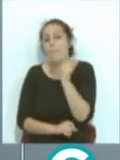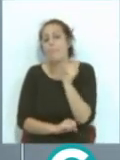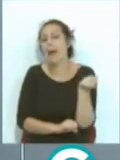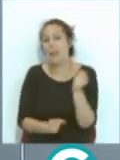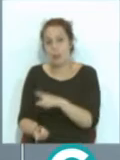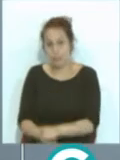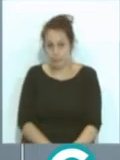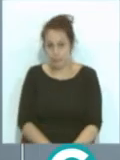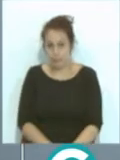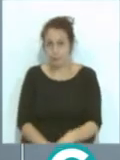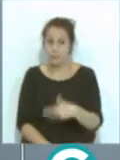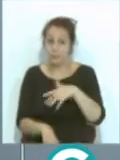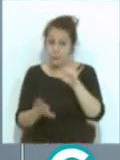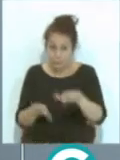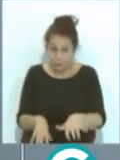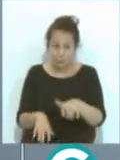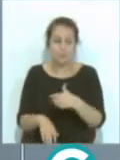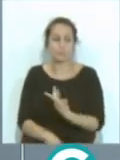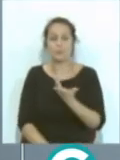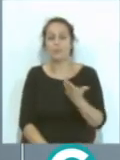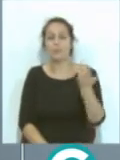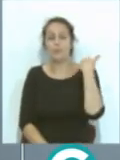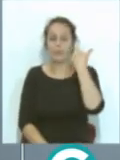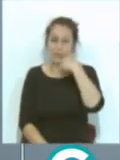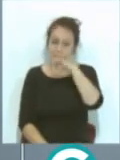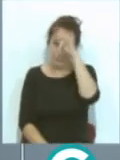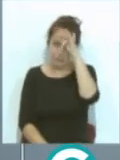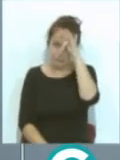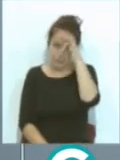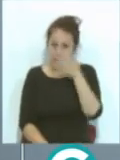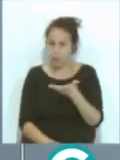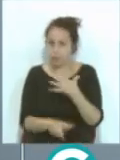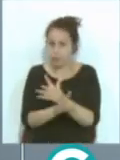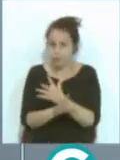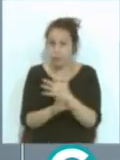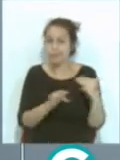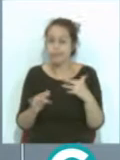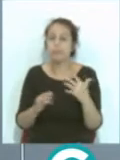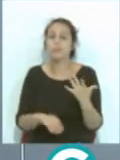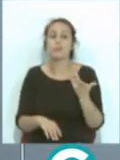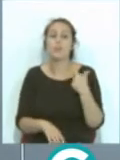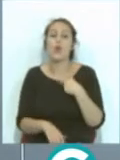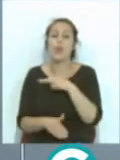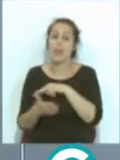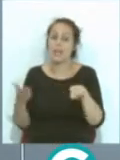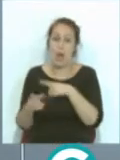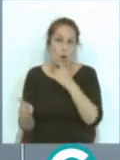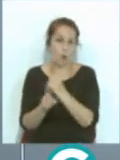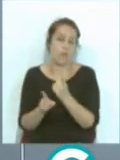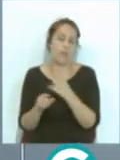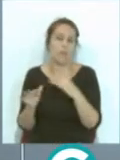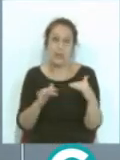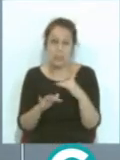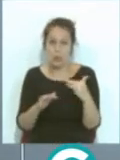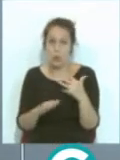parecido. El Cádiz, que jugó el fin de semana, bueno, un partido con el Celta, un partido